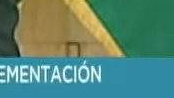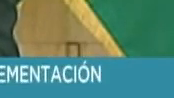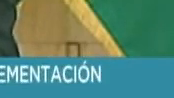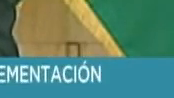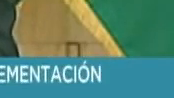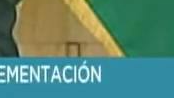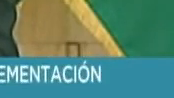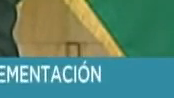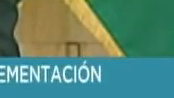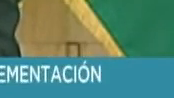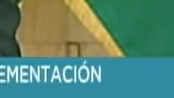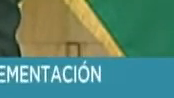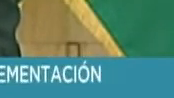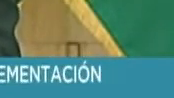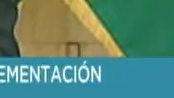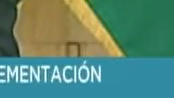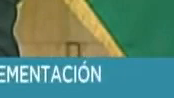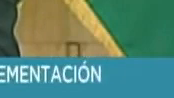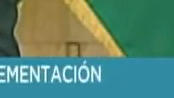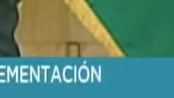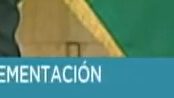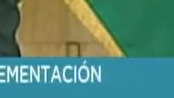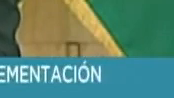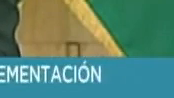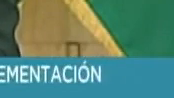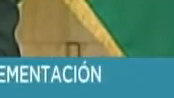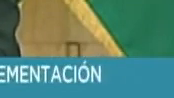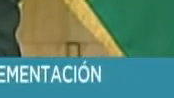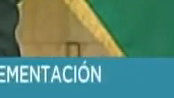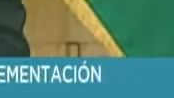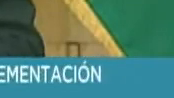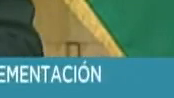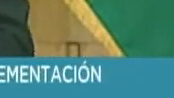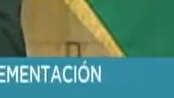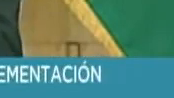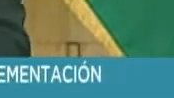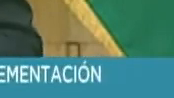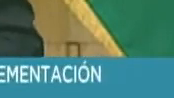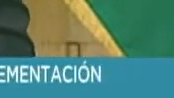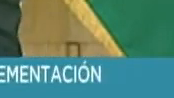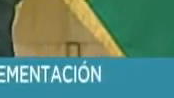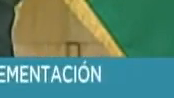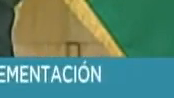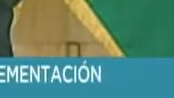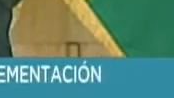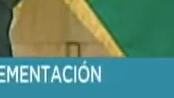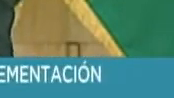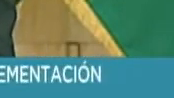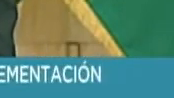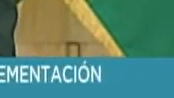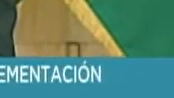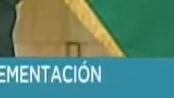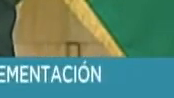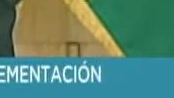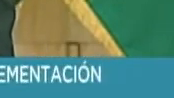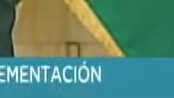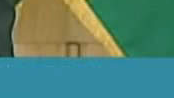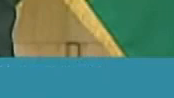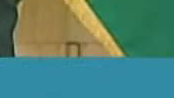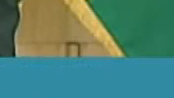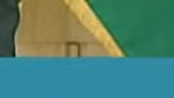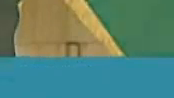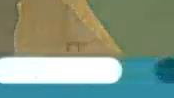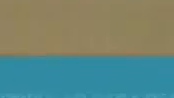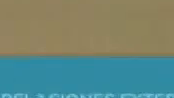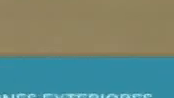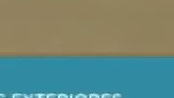suministro, con sus facturas a largo plazo, con su capacidad de flexibilización para los pagos,